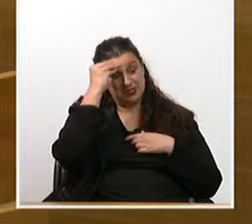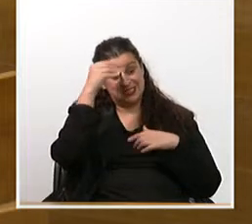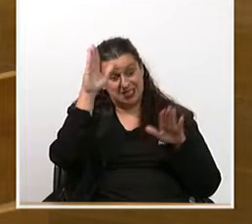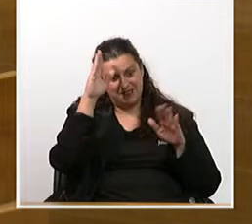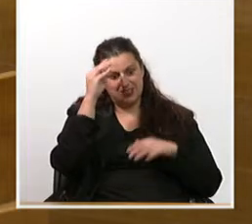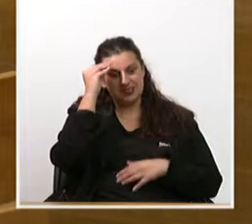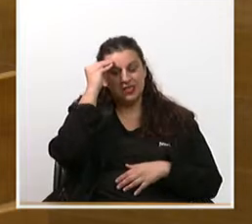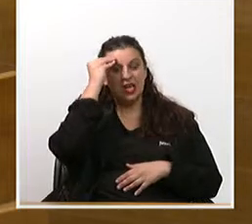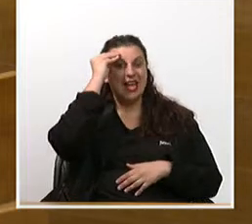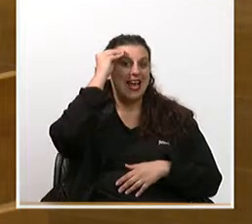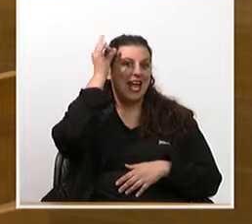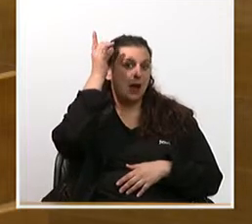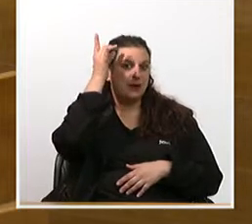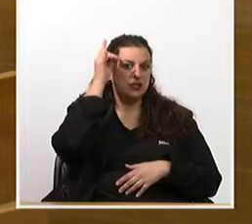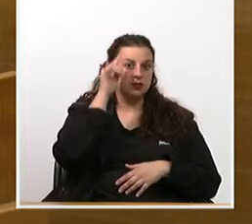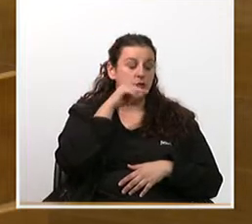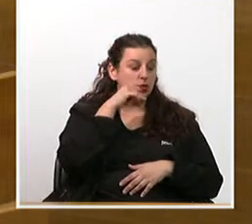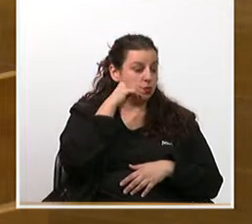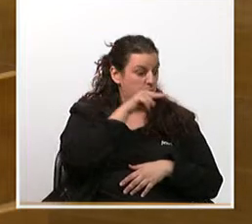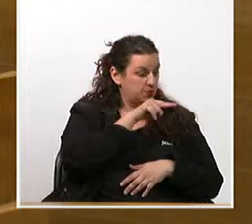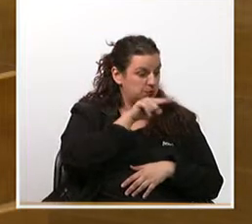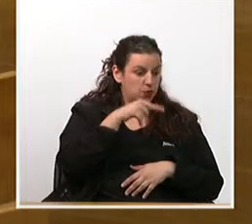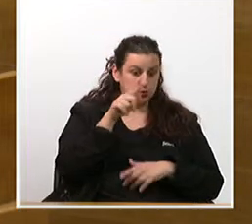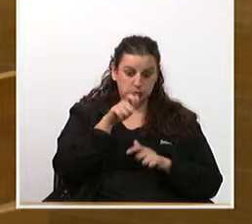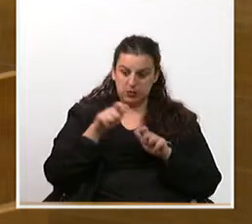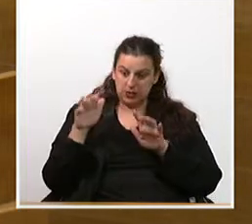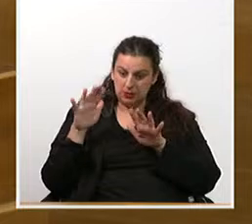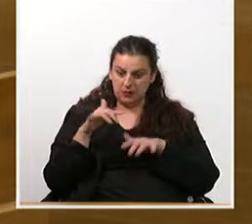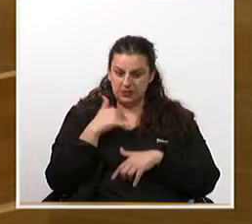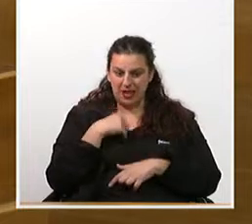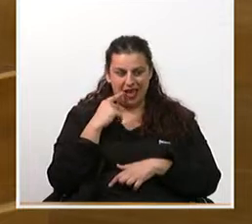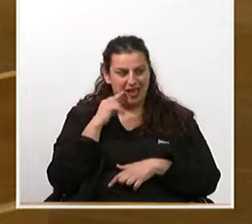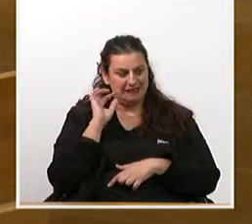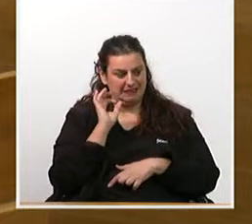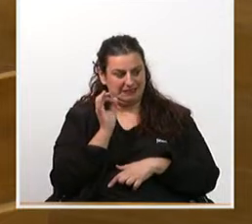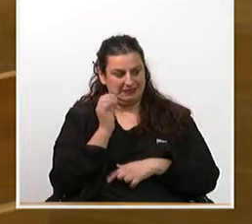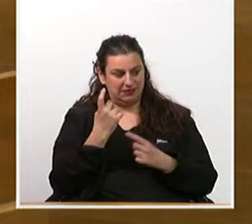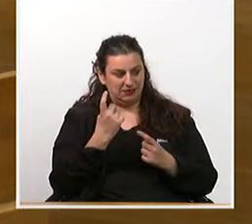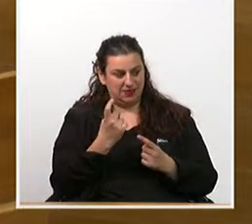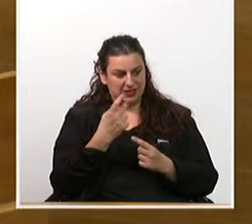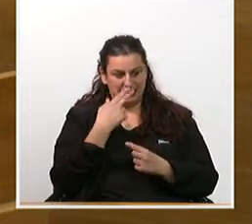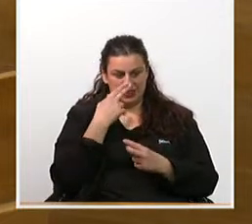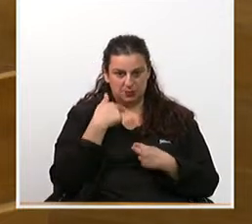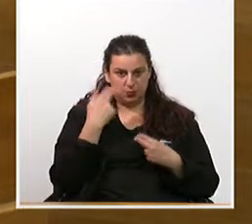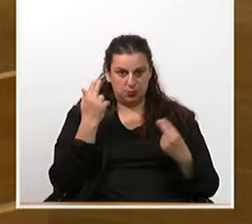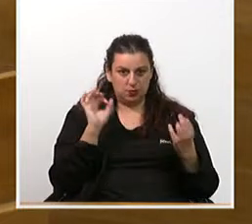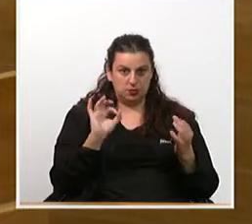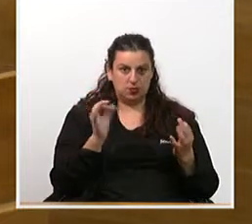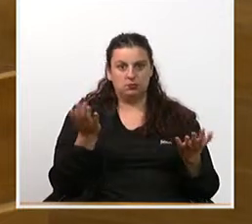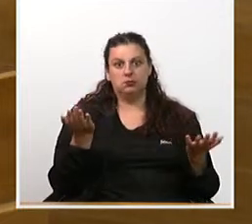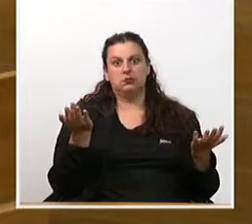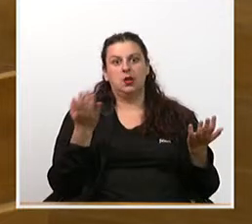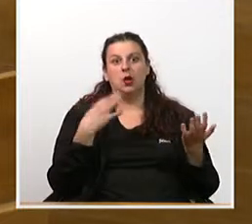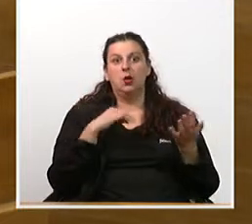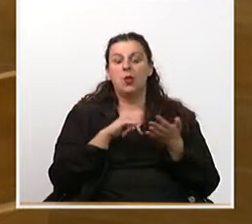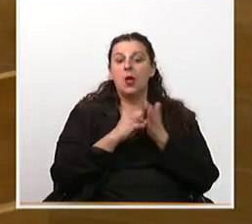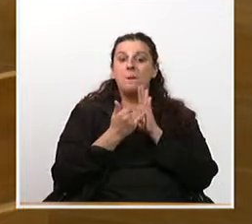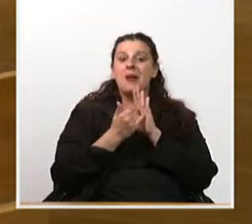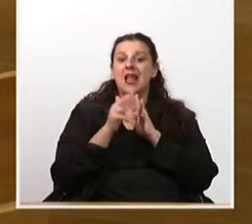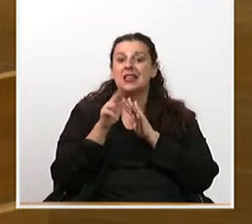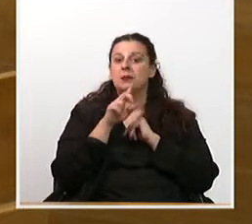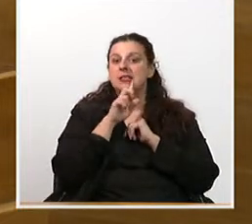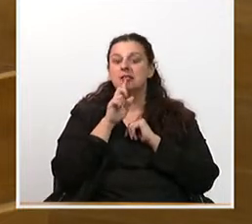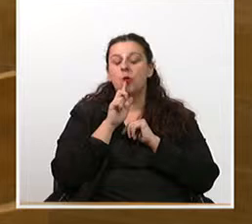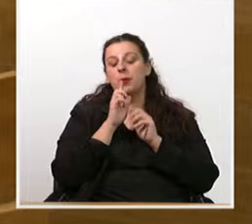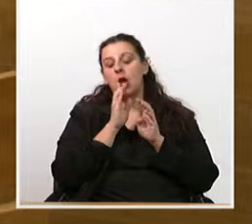despés de manifesta ved Ya di que sí que falta que sí que de interés públic podrían dir el ocult que es la